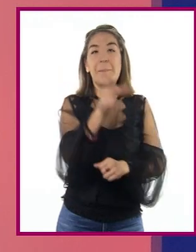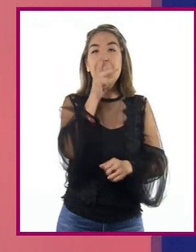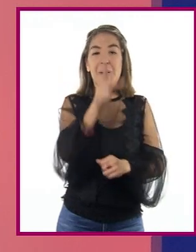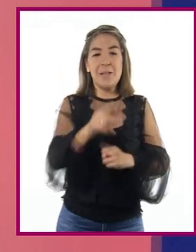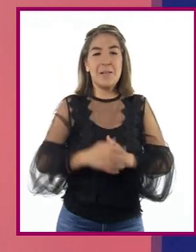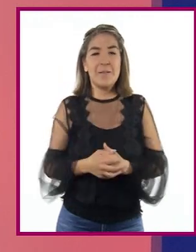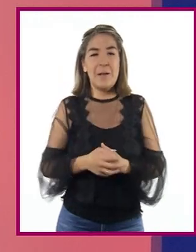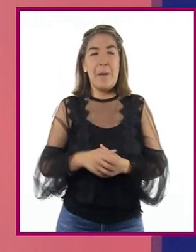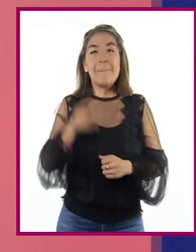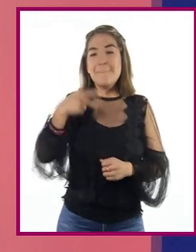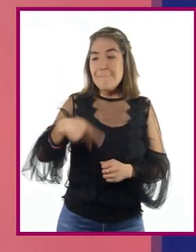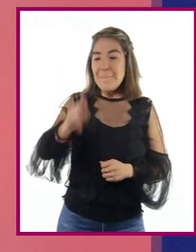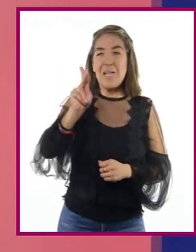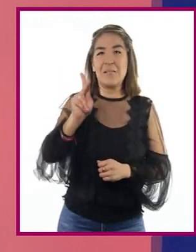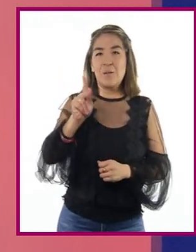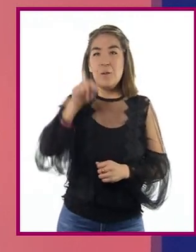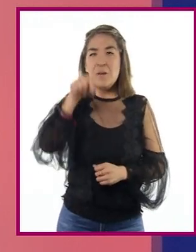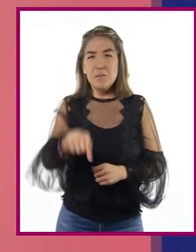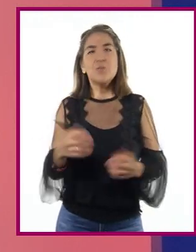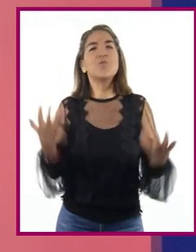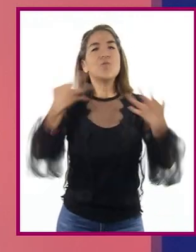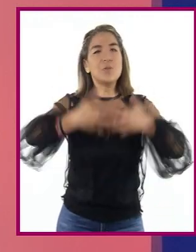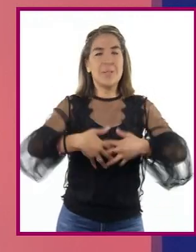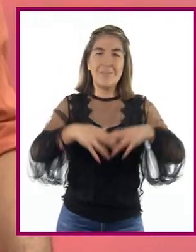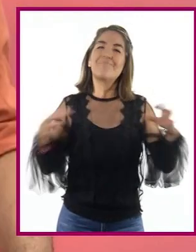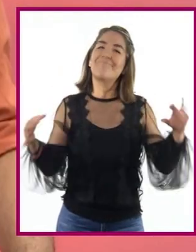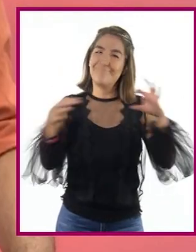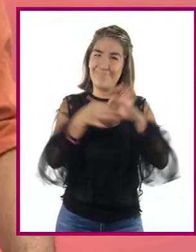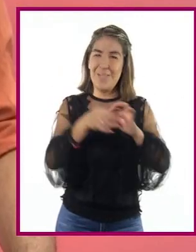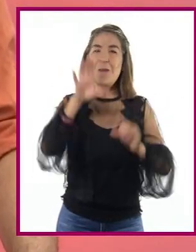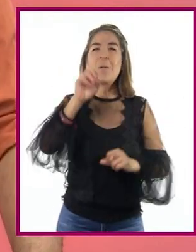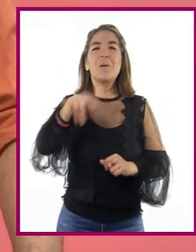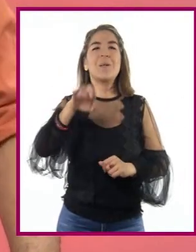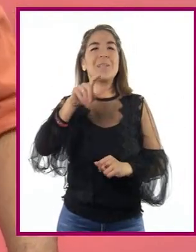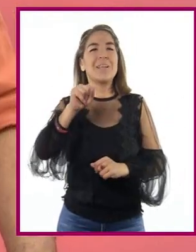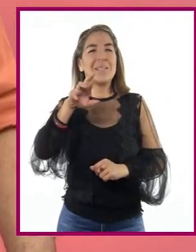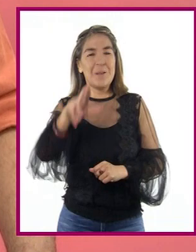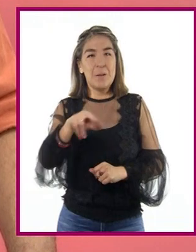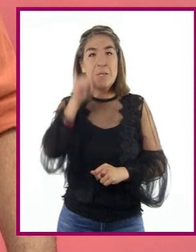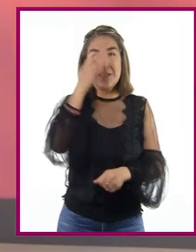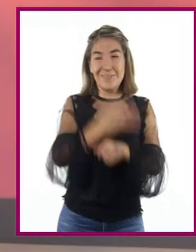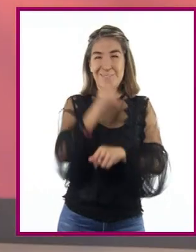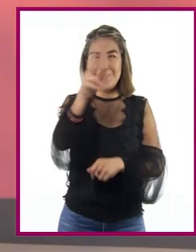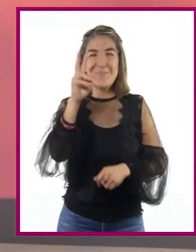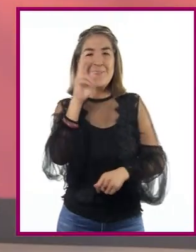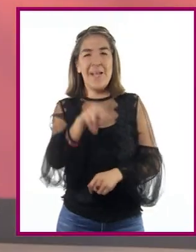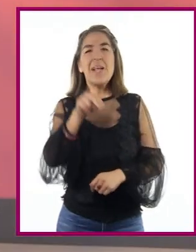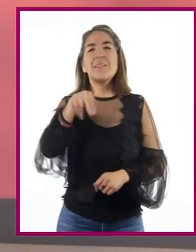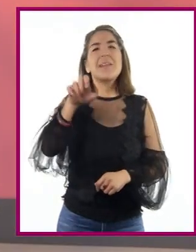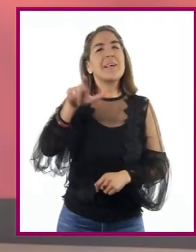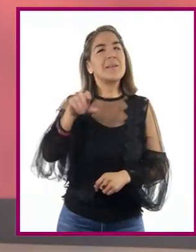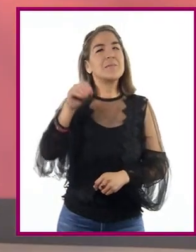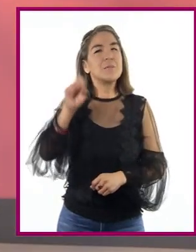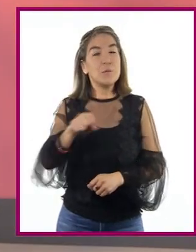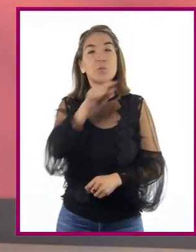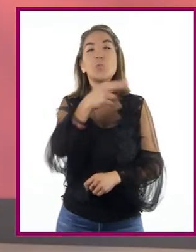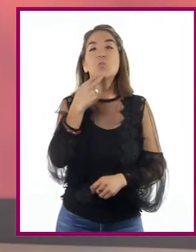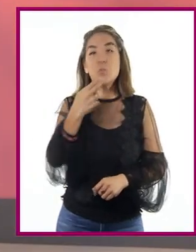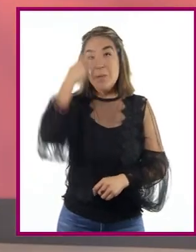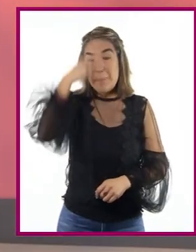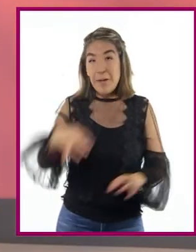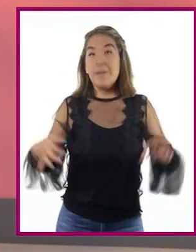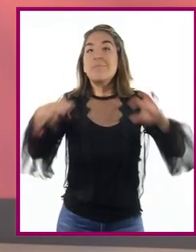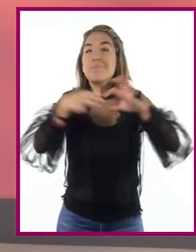palabra pero, que funciona como conector. Como observan, los conectores o nexos se utilizan para ajustar